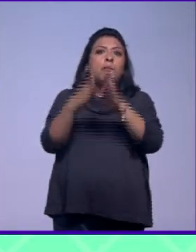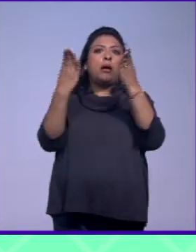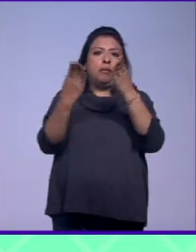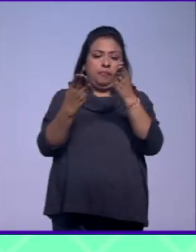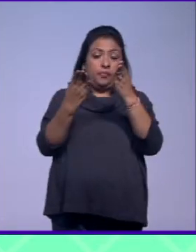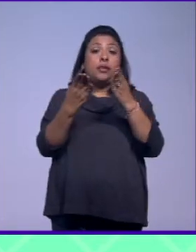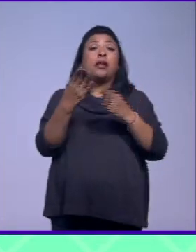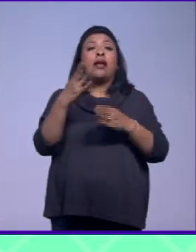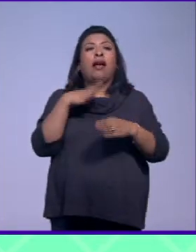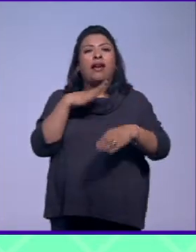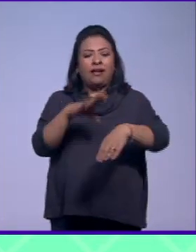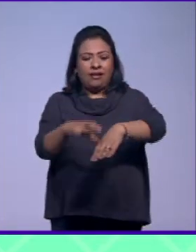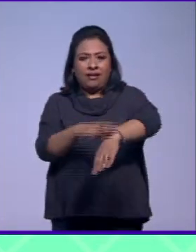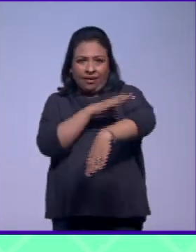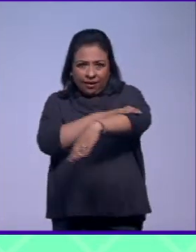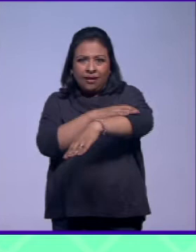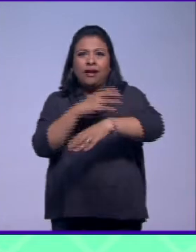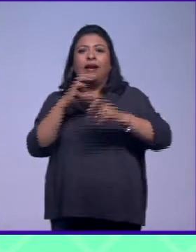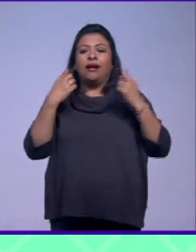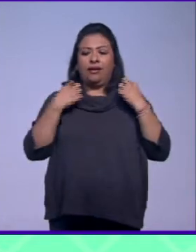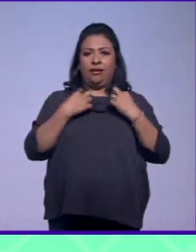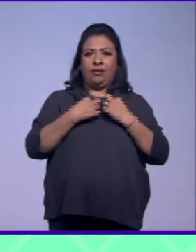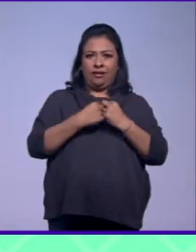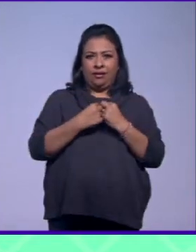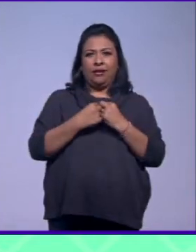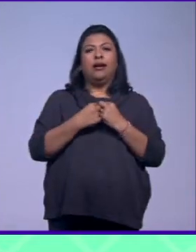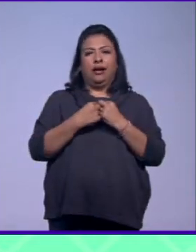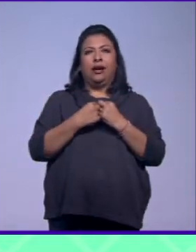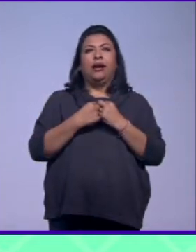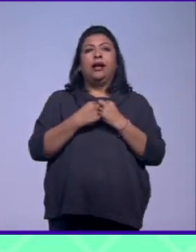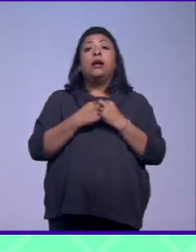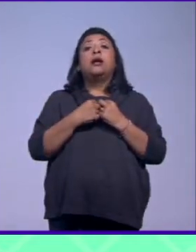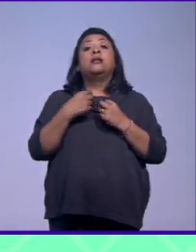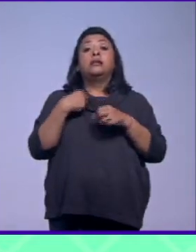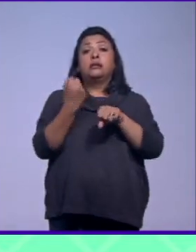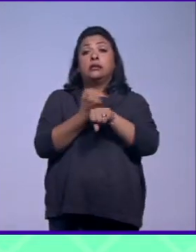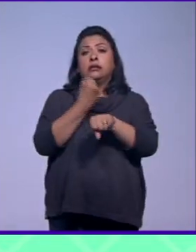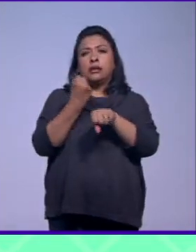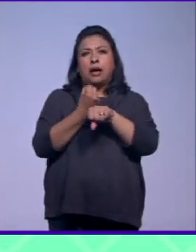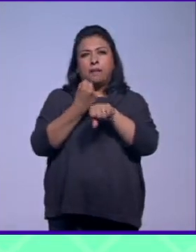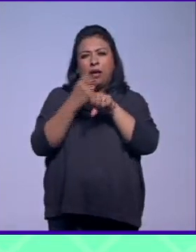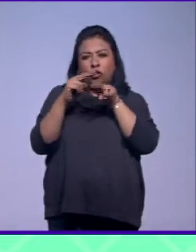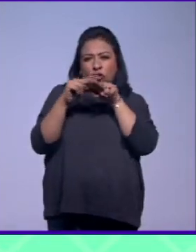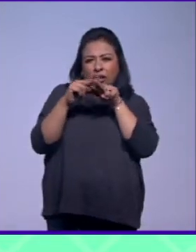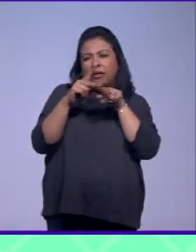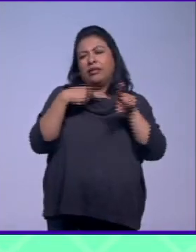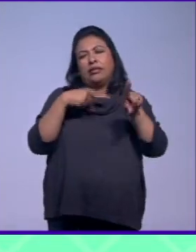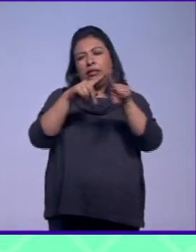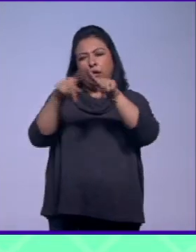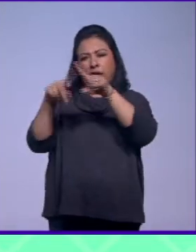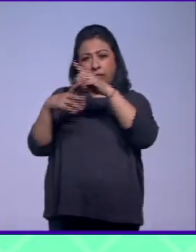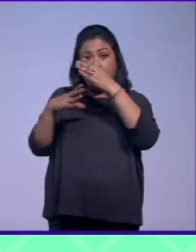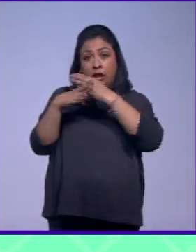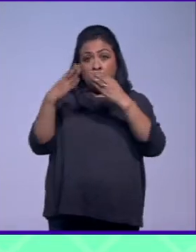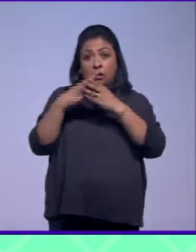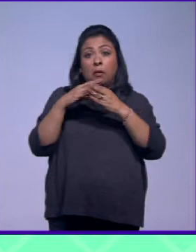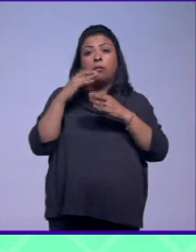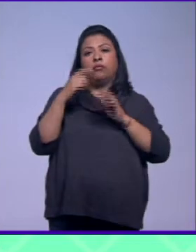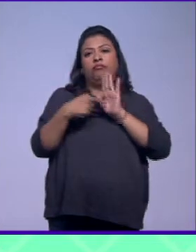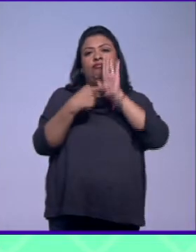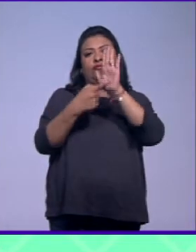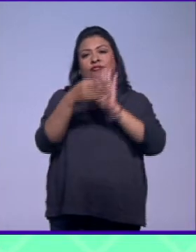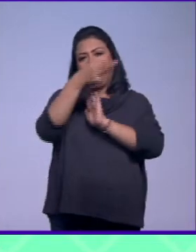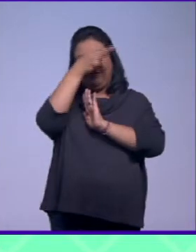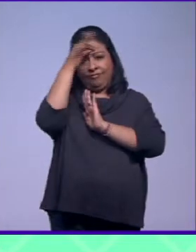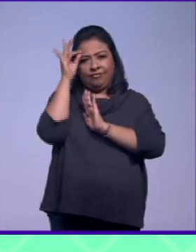prótesis intervenidas collares de estilo precolombino zapatos de terciopelo entre otros son parte de frida